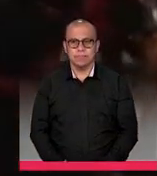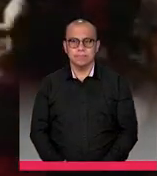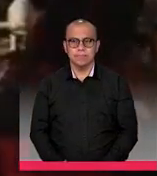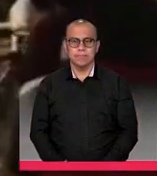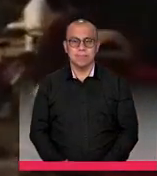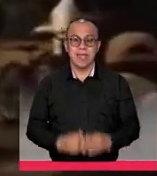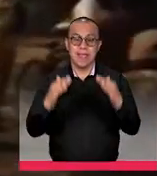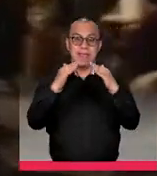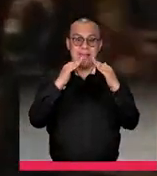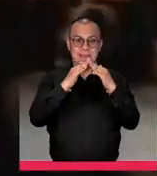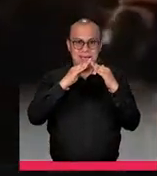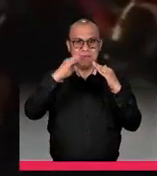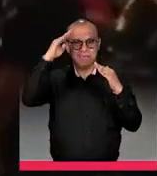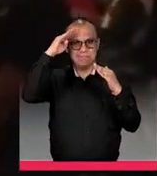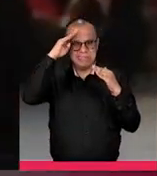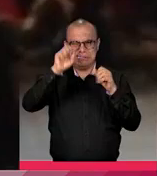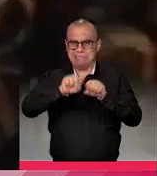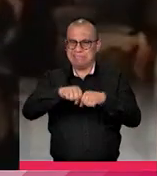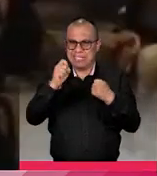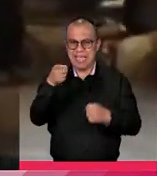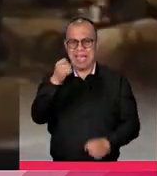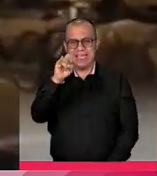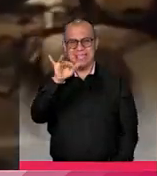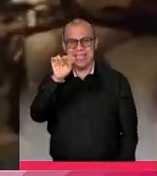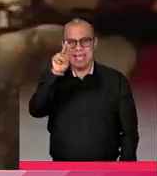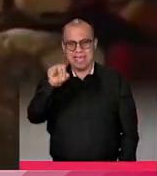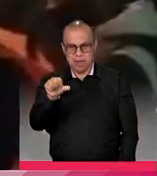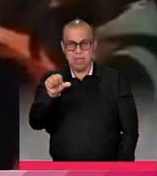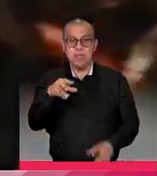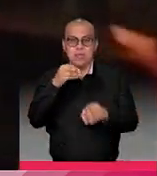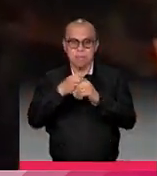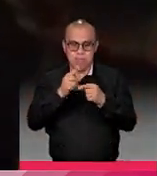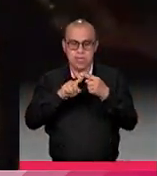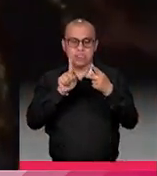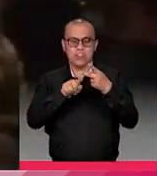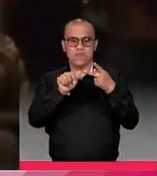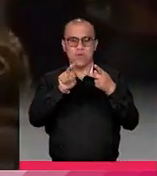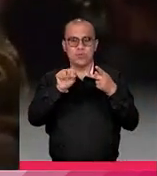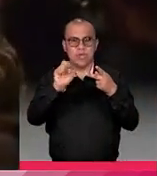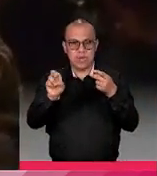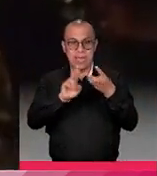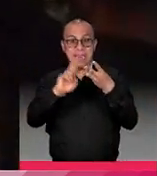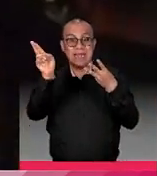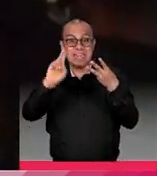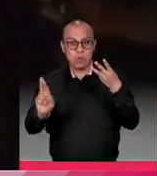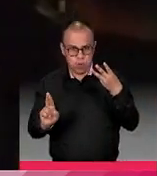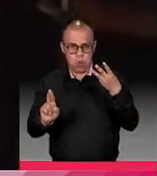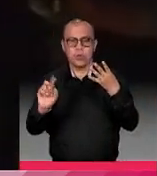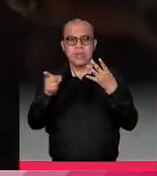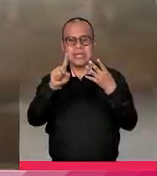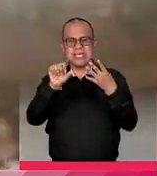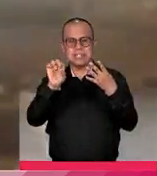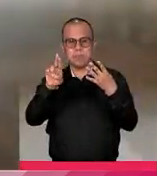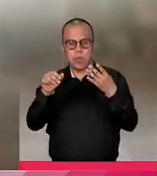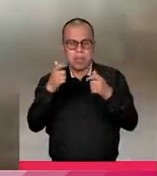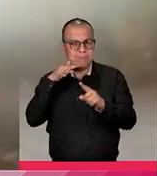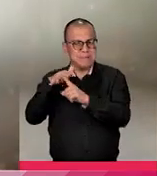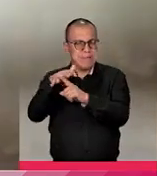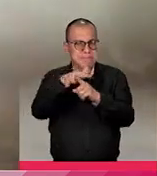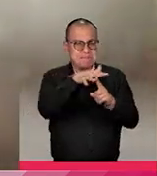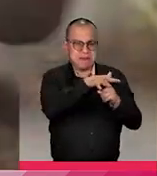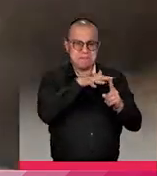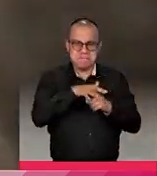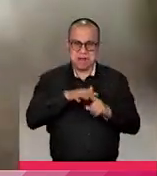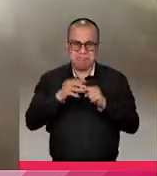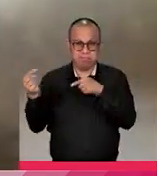El CAI de La Gaitana quedó destruido y los sectores de Fontanar del Río, Rincón y Lisboa sufrieron las mayores afectaciones